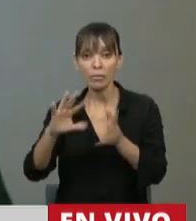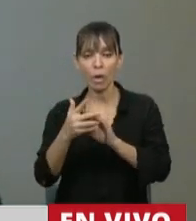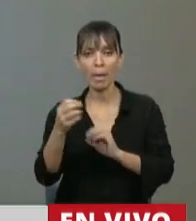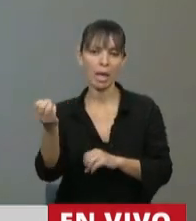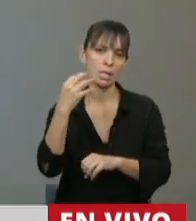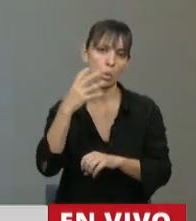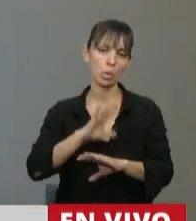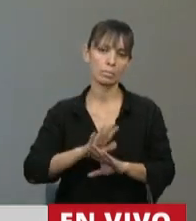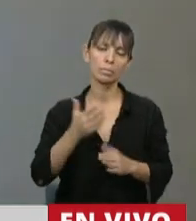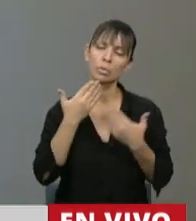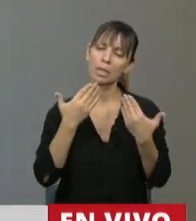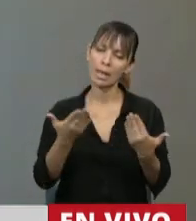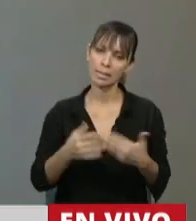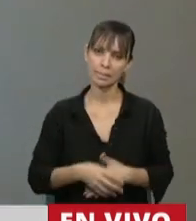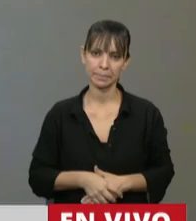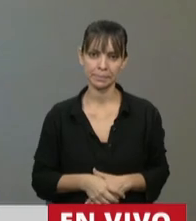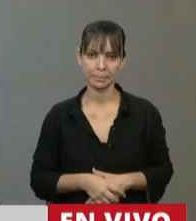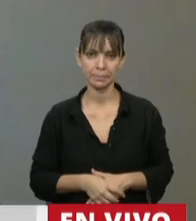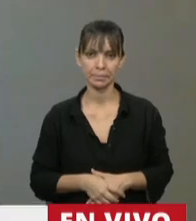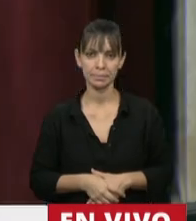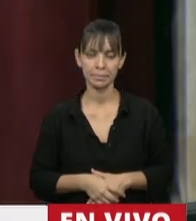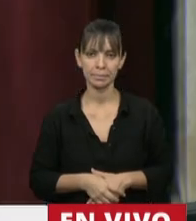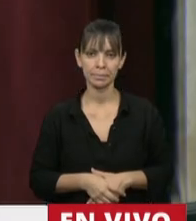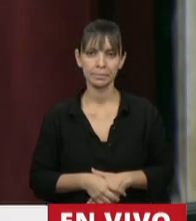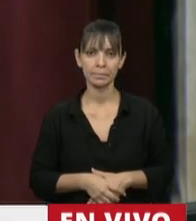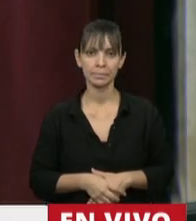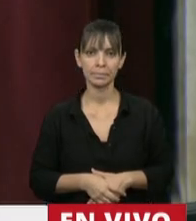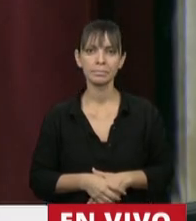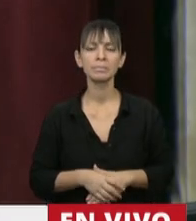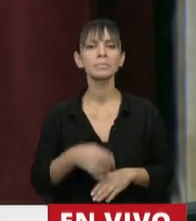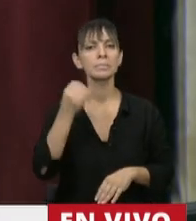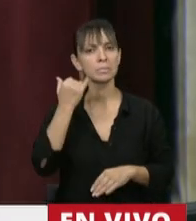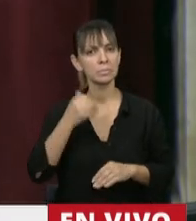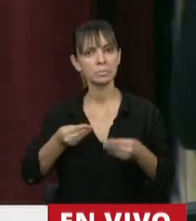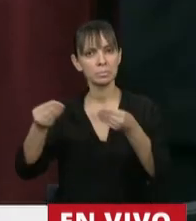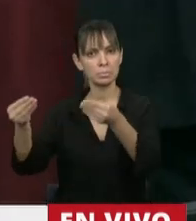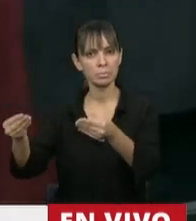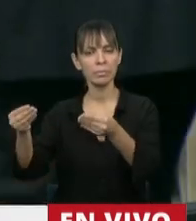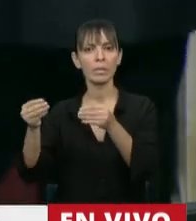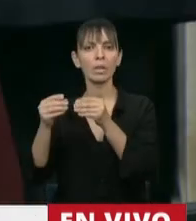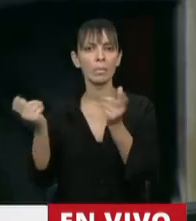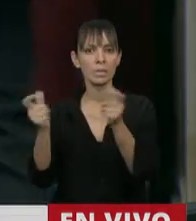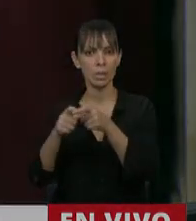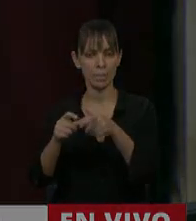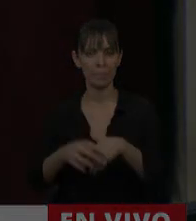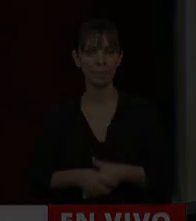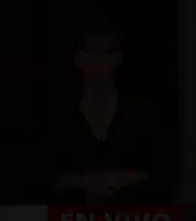señor presidente. Gracias, diputado Sergini. Se comunicará a la Comisión de Asuntos Constitucionales.